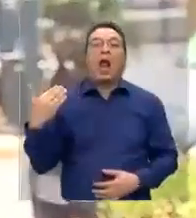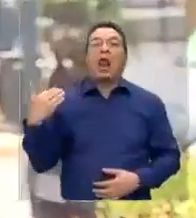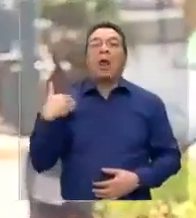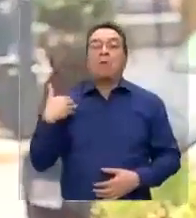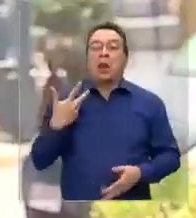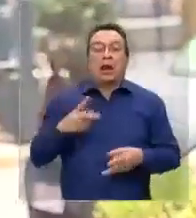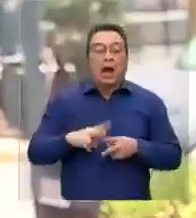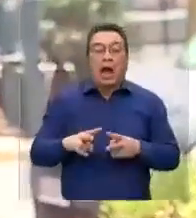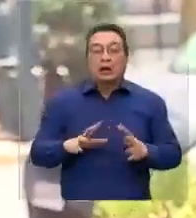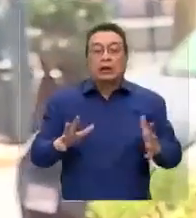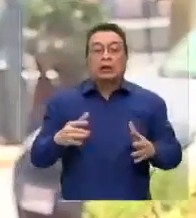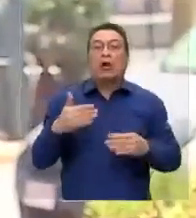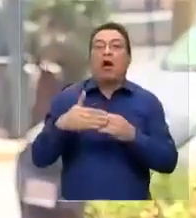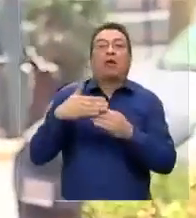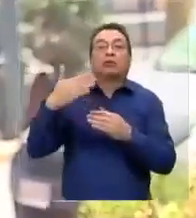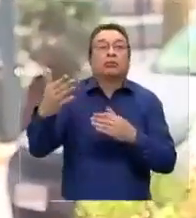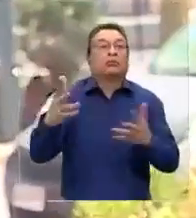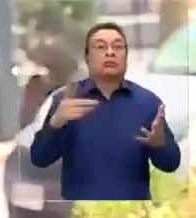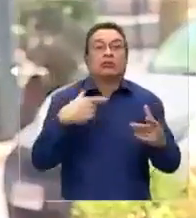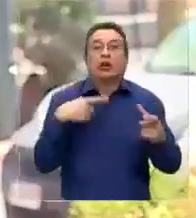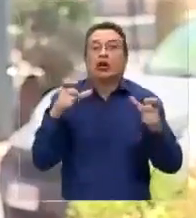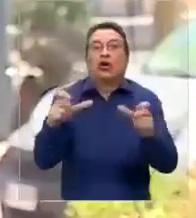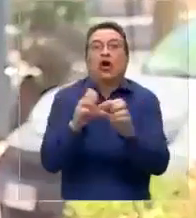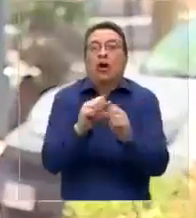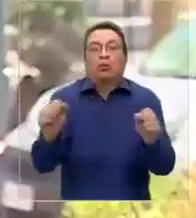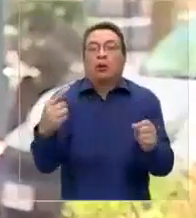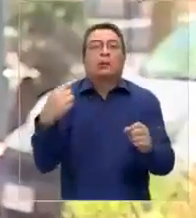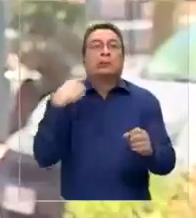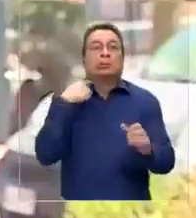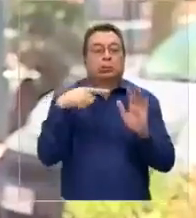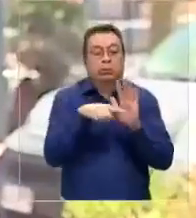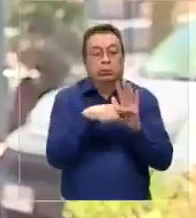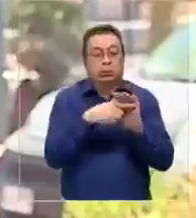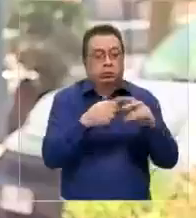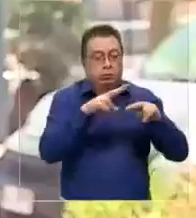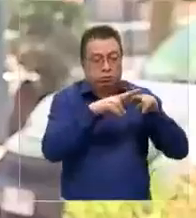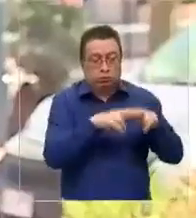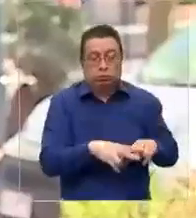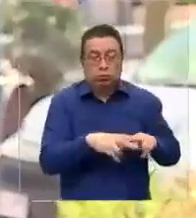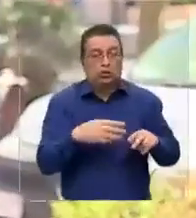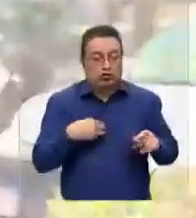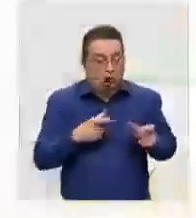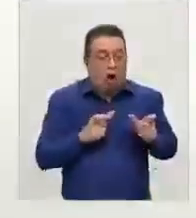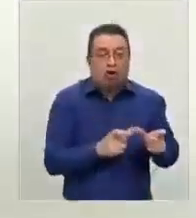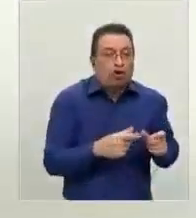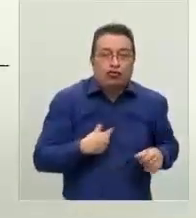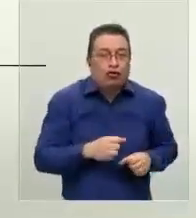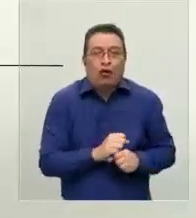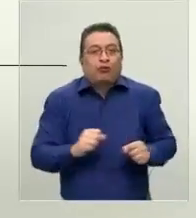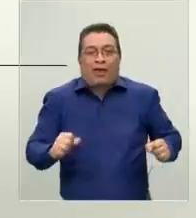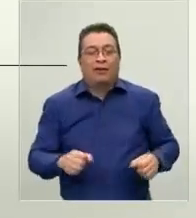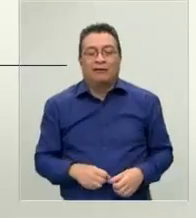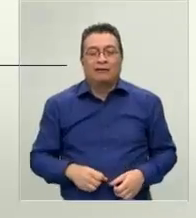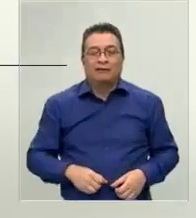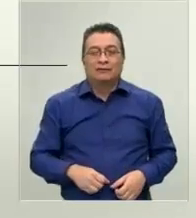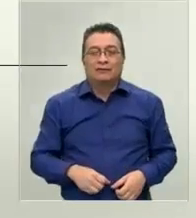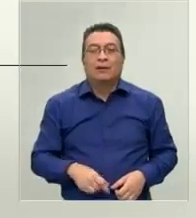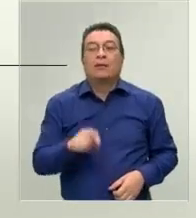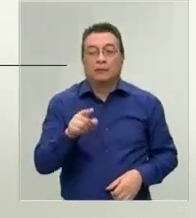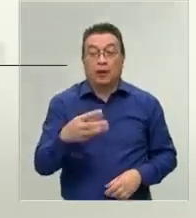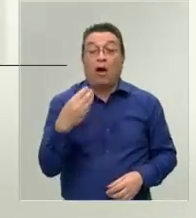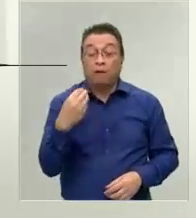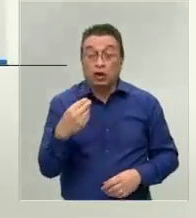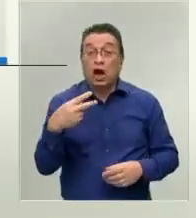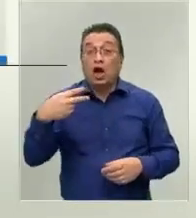uno haga, hay situaciones externas que no puede controlar y que le afectan directamente, y eso obviamente preocupa. La buena noticia es que